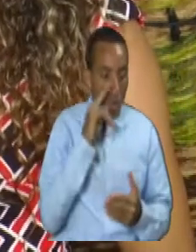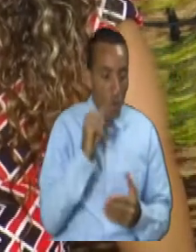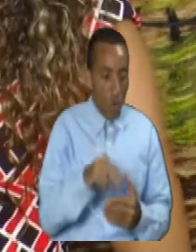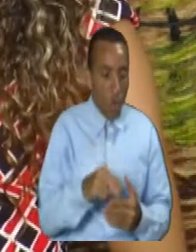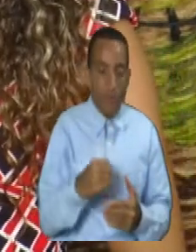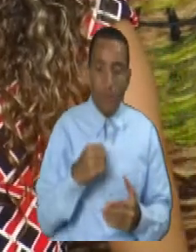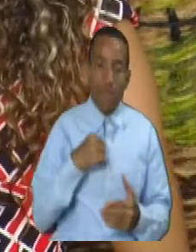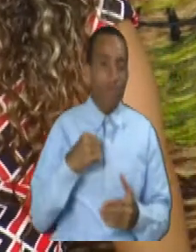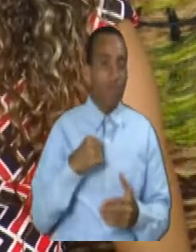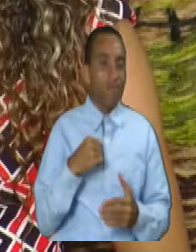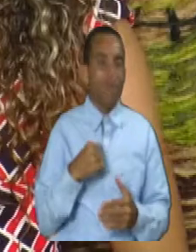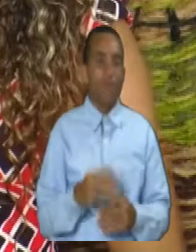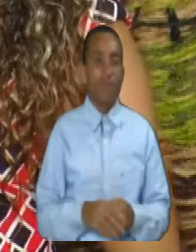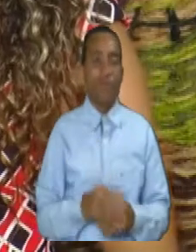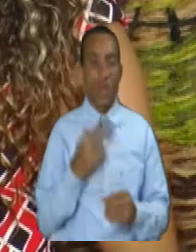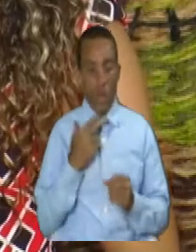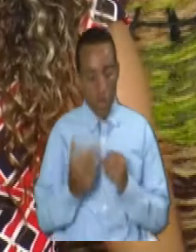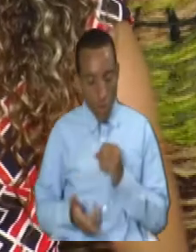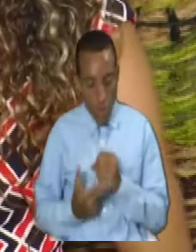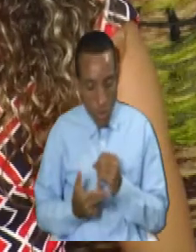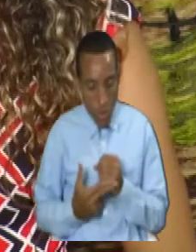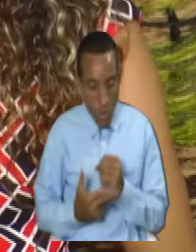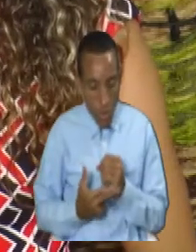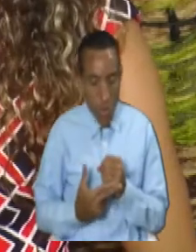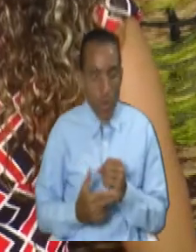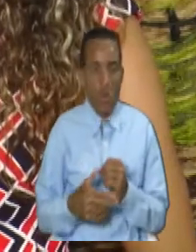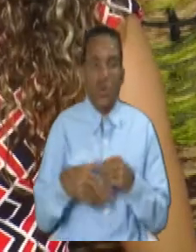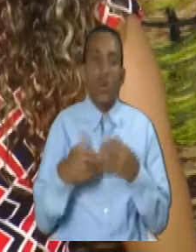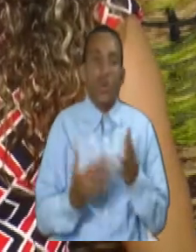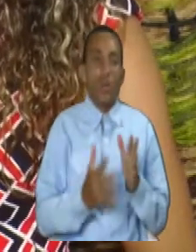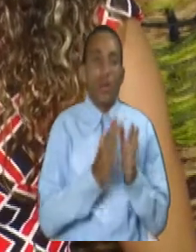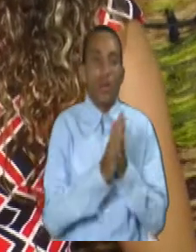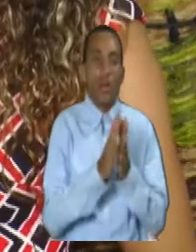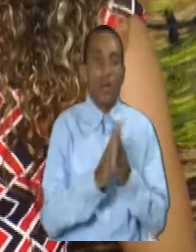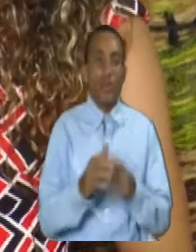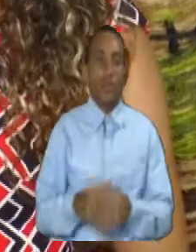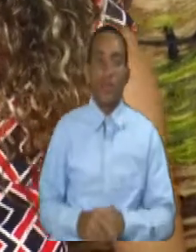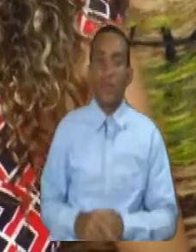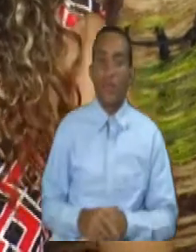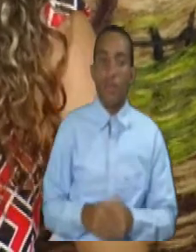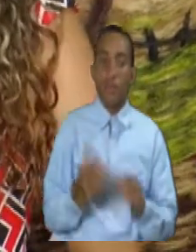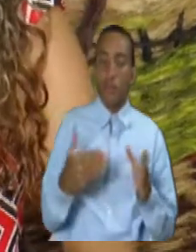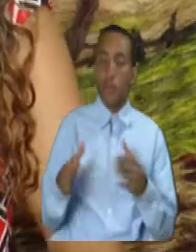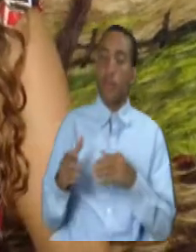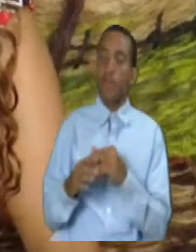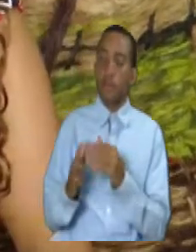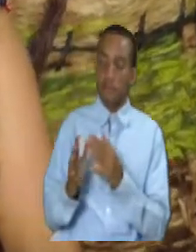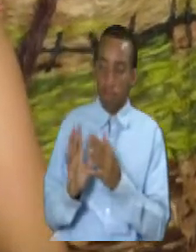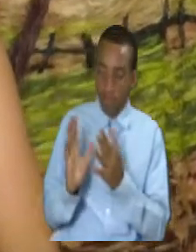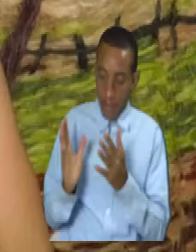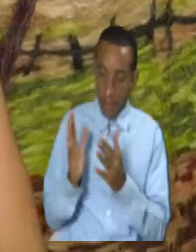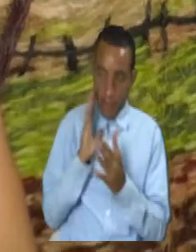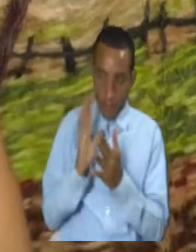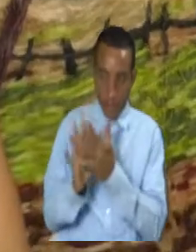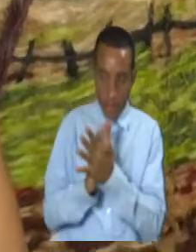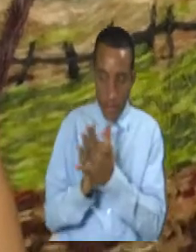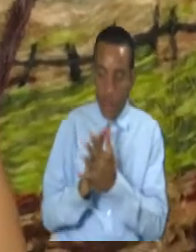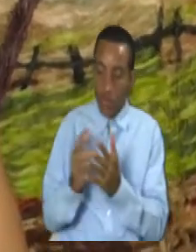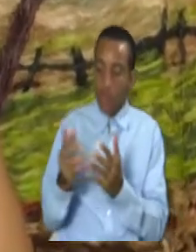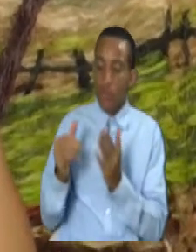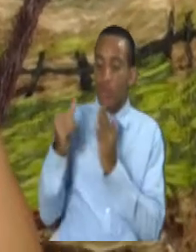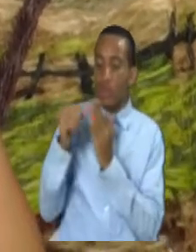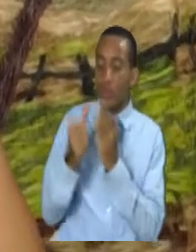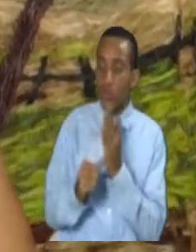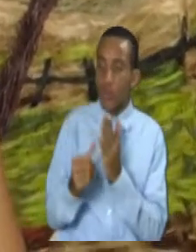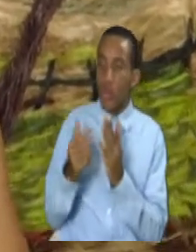vacaciones, sino que yo vengo ahorrando, vengo trayendo. Cuéntale un poquito a nuestros televidentes sobre este plan. Claro que sí, Jennifer. Nosotros manejamos un programa que se llama